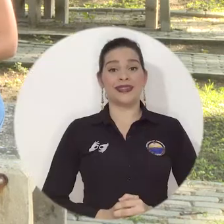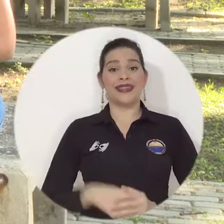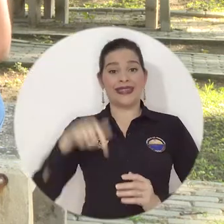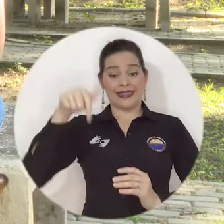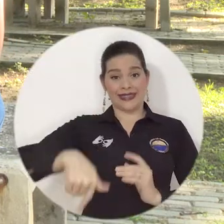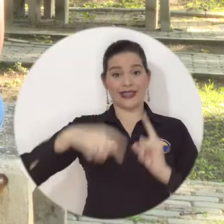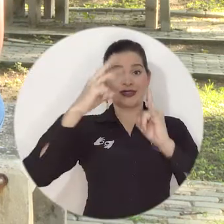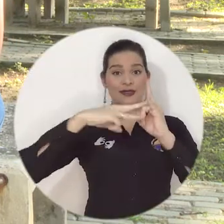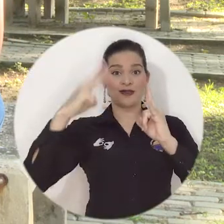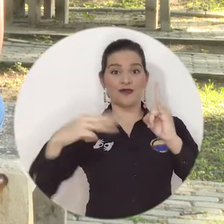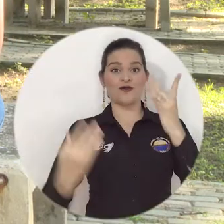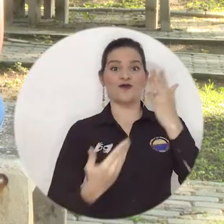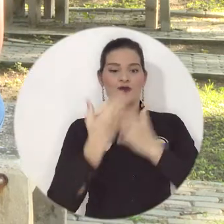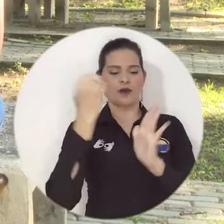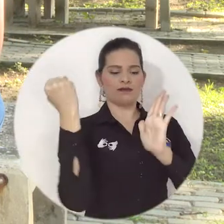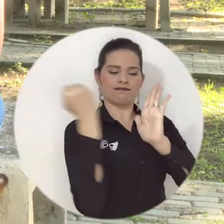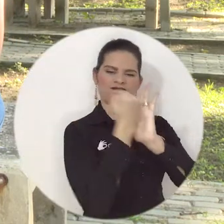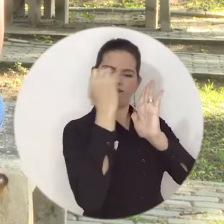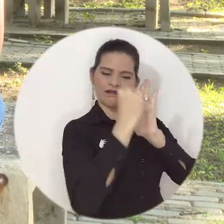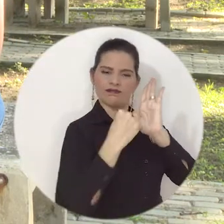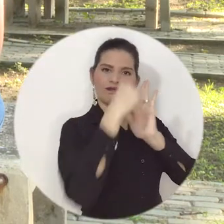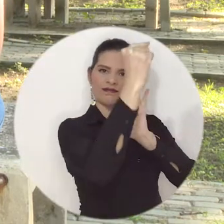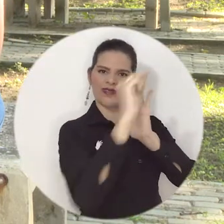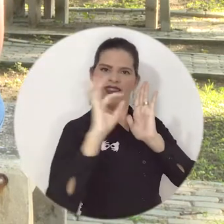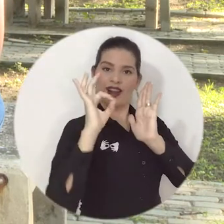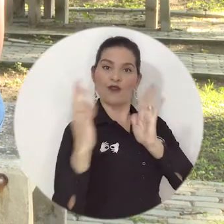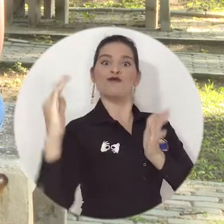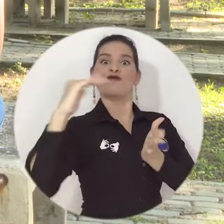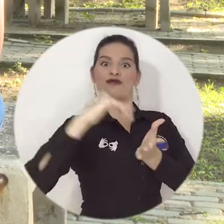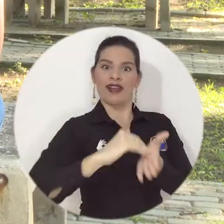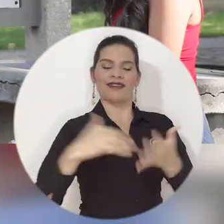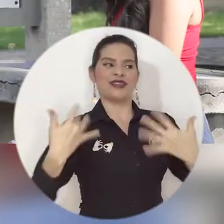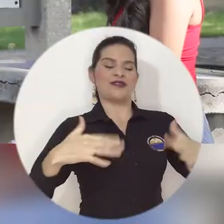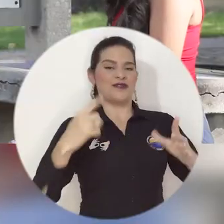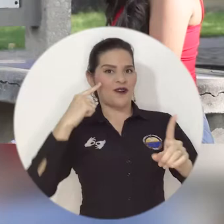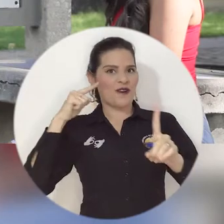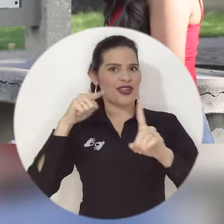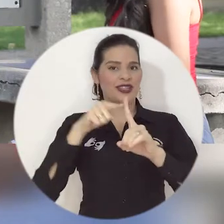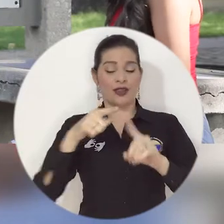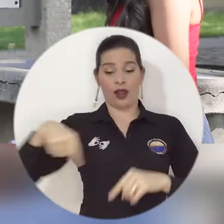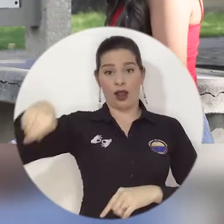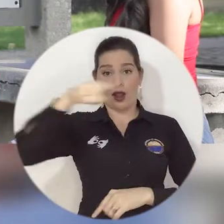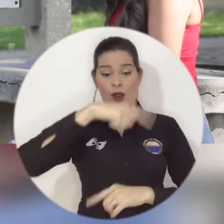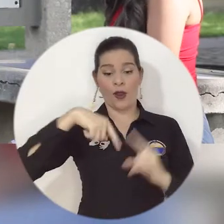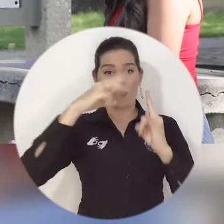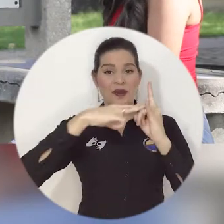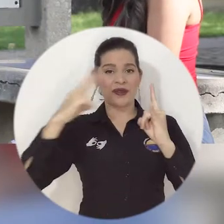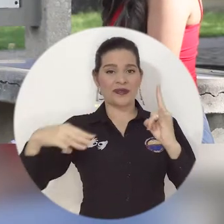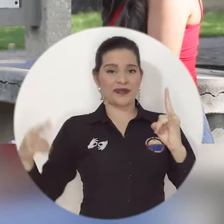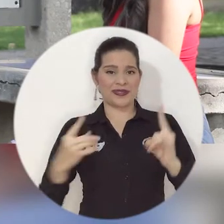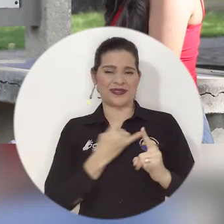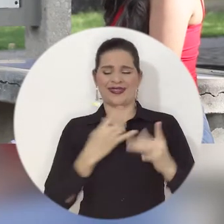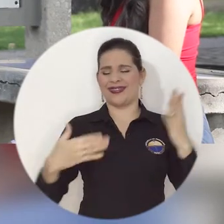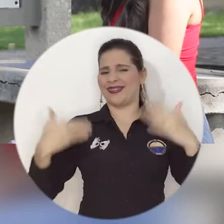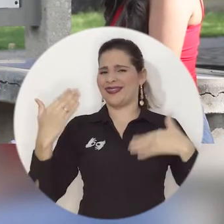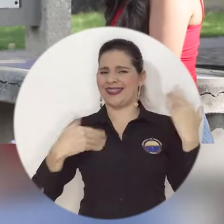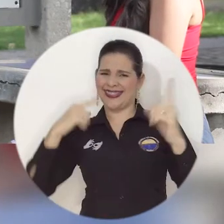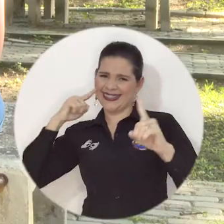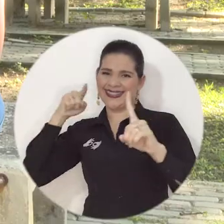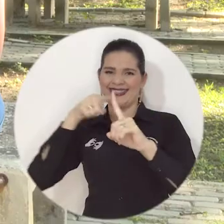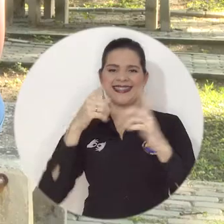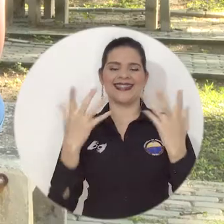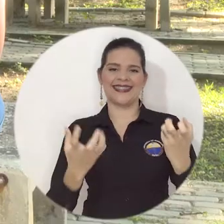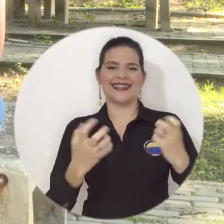La de la acreditación institucional de alta calidad es el objetivo y toda la familia Unimagdalena está comprometida con esta importante